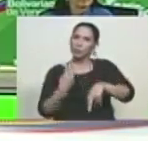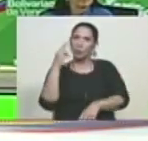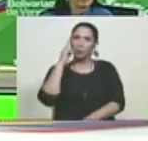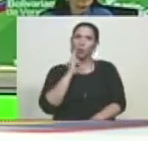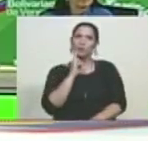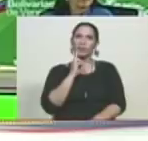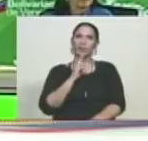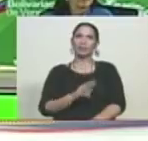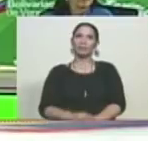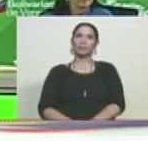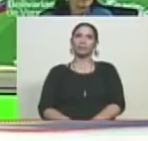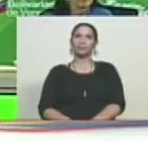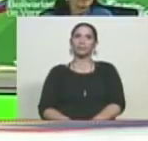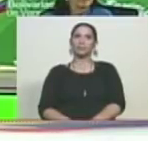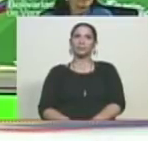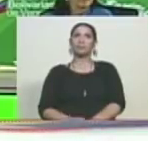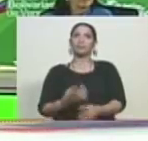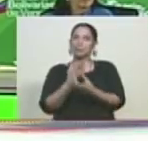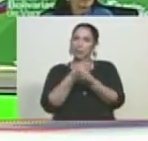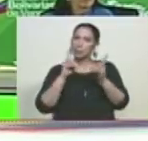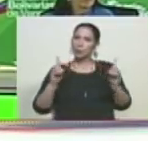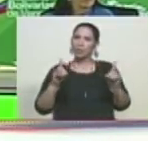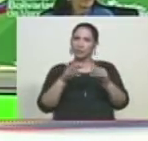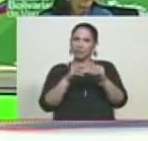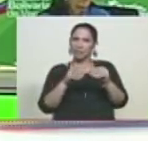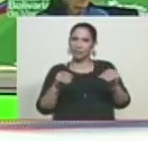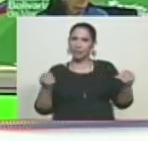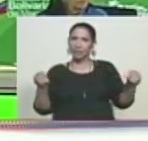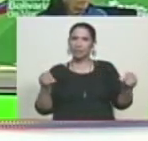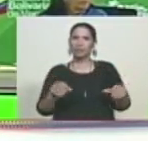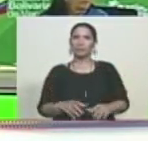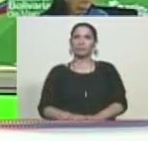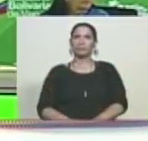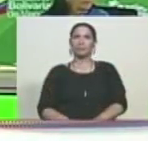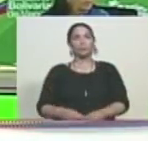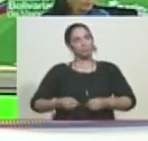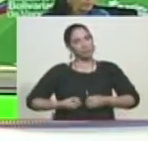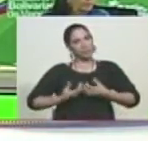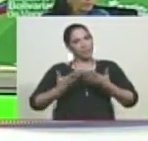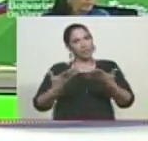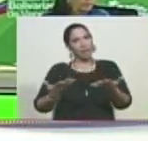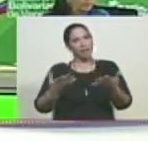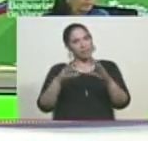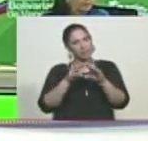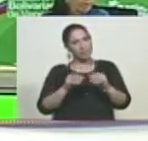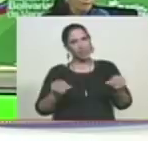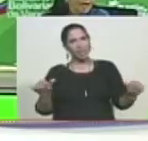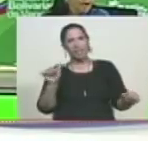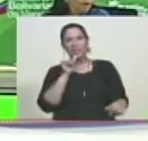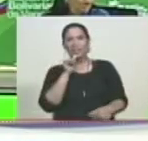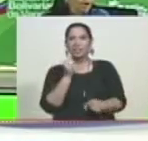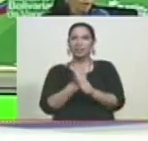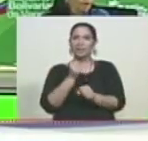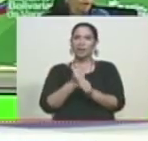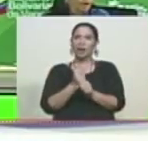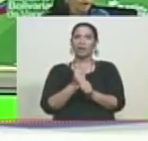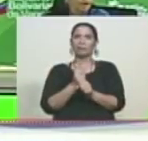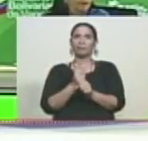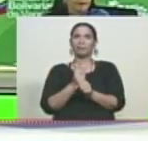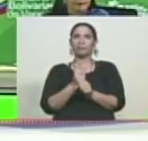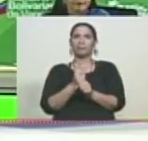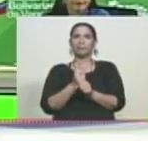bolivariana por democratizar la tierra, por entregar la tierra a quien la trabaja y